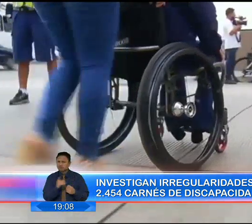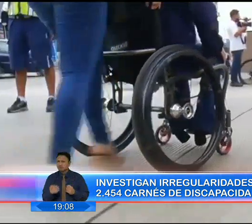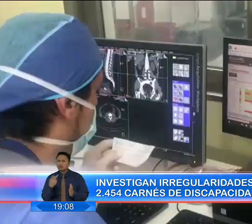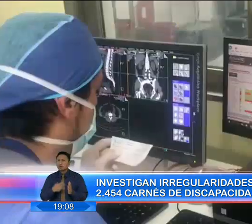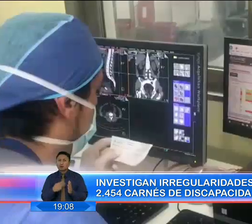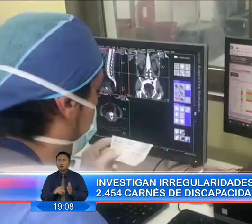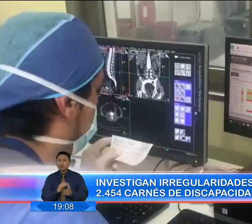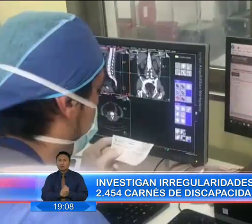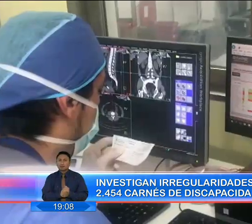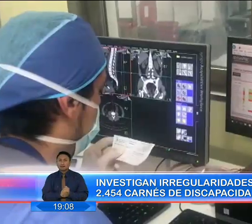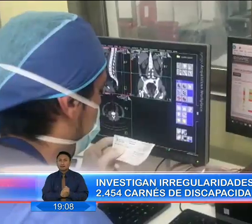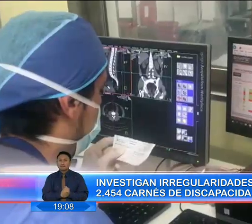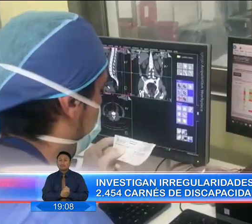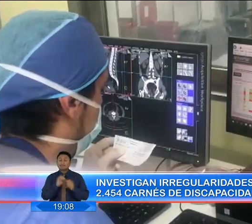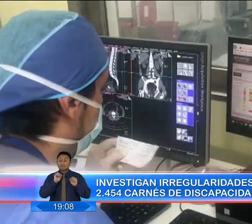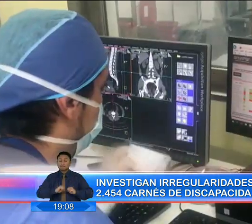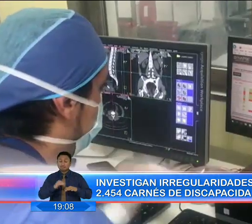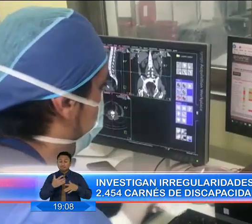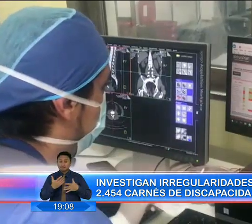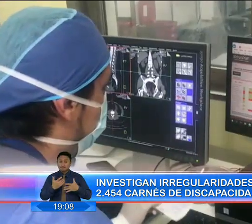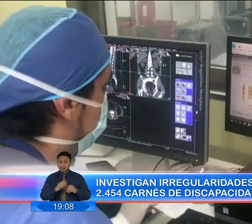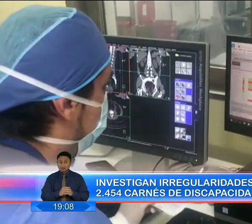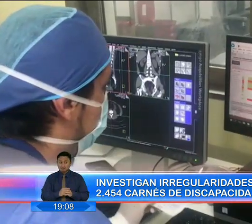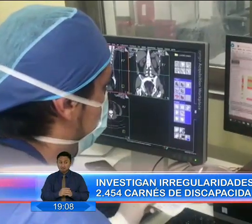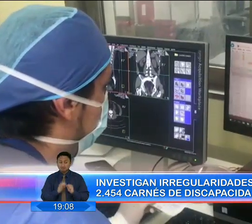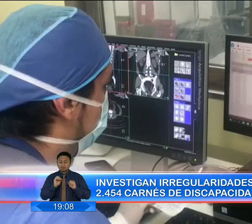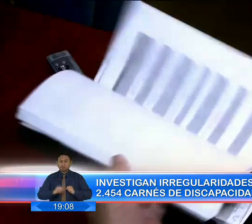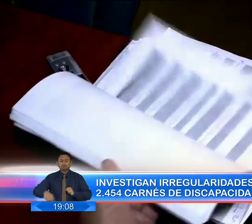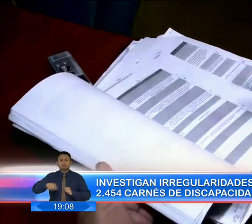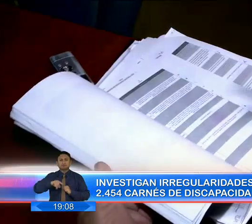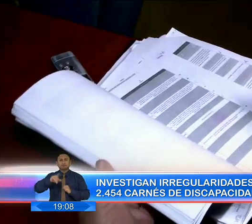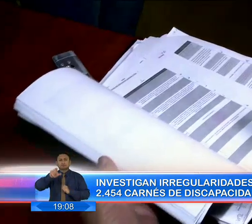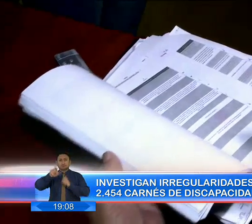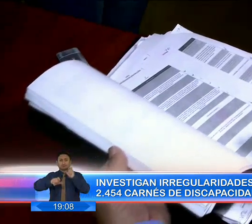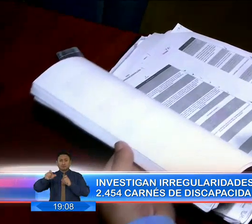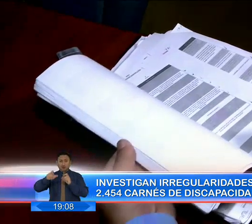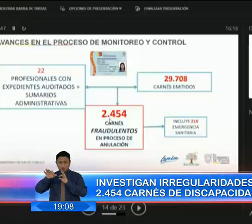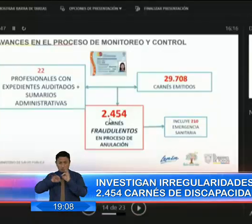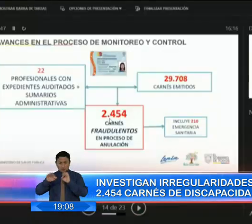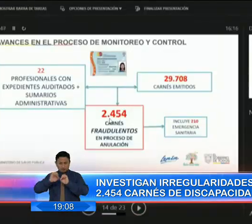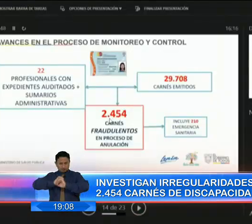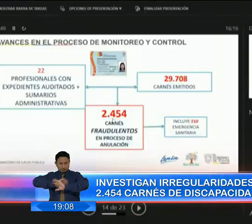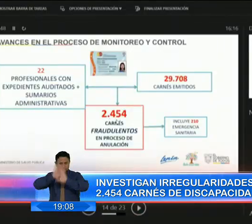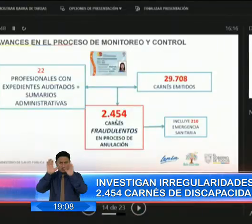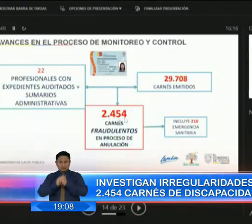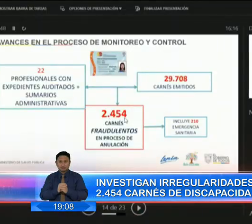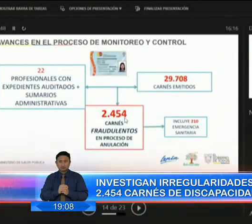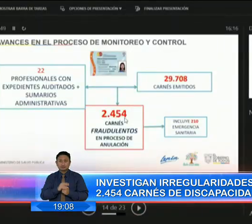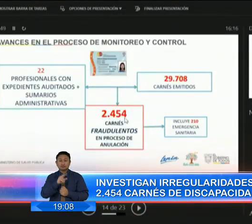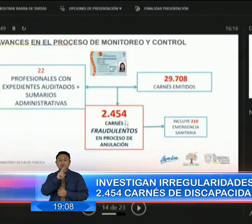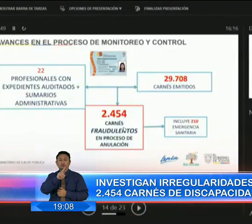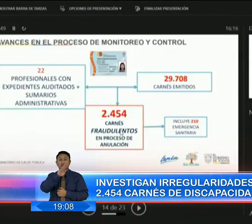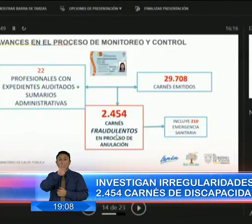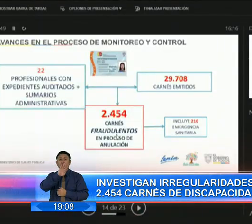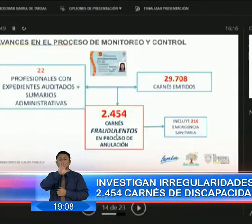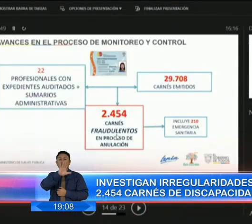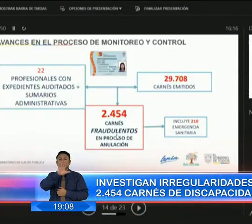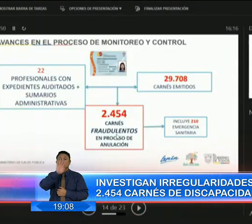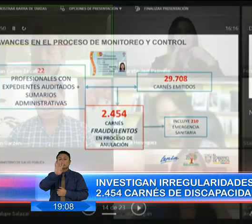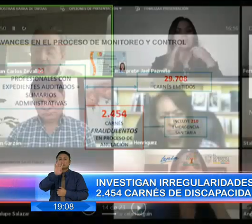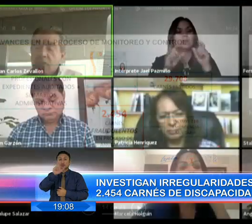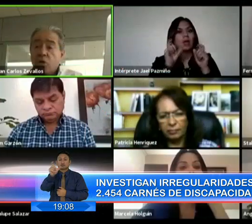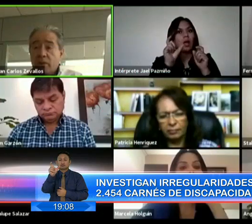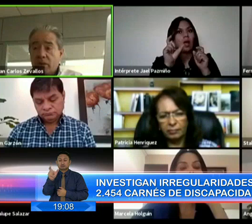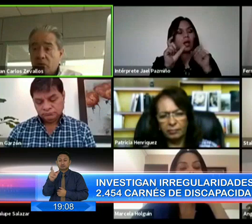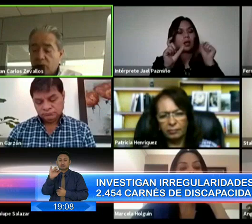se ha investigado. Para así, indicaron, brindarle una explicación verdadera al país. 2.454 carnets